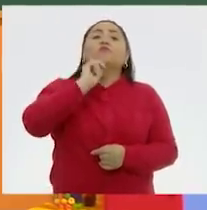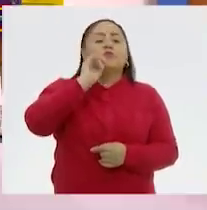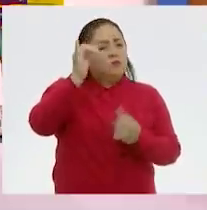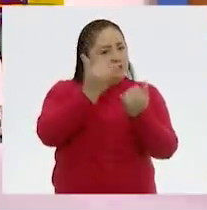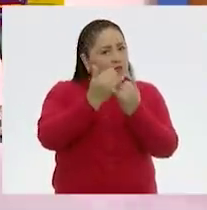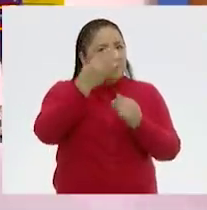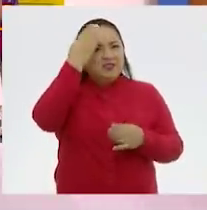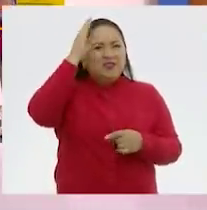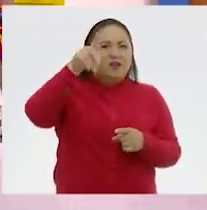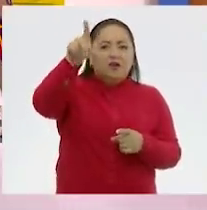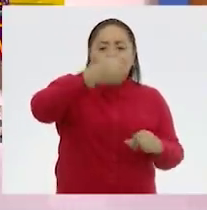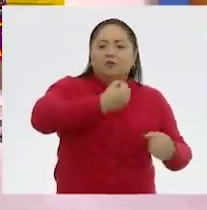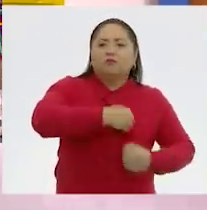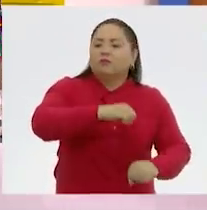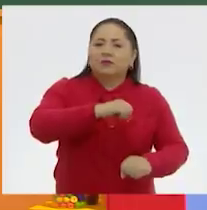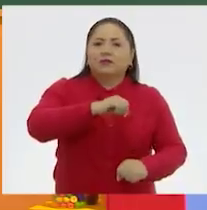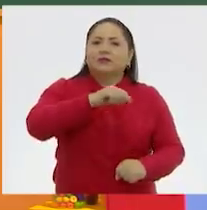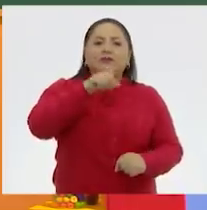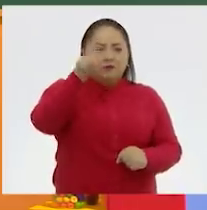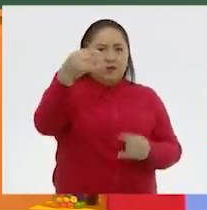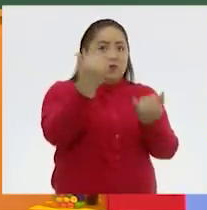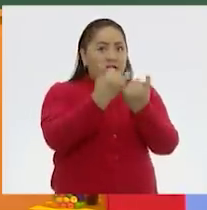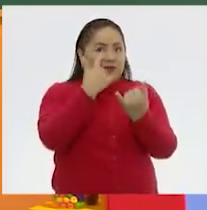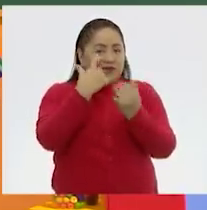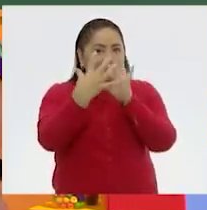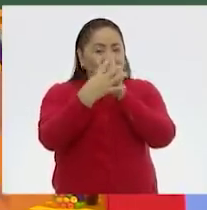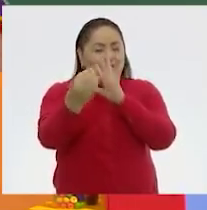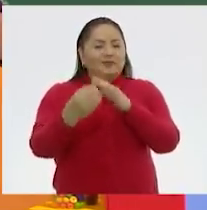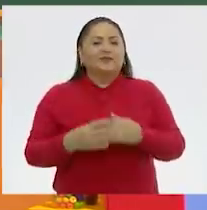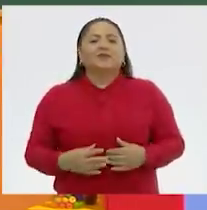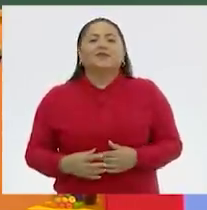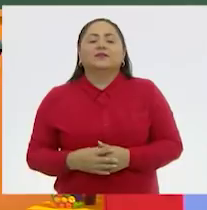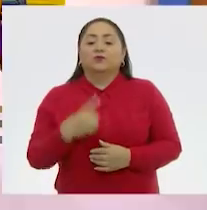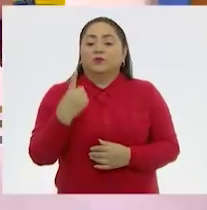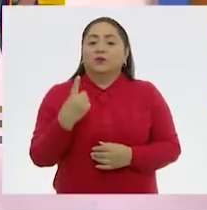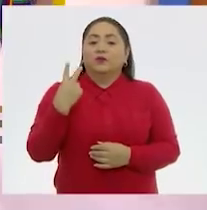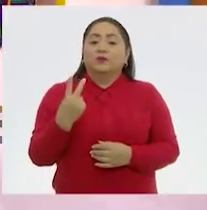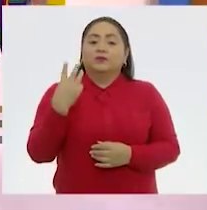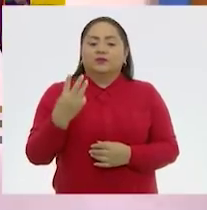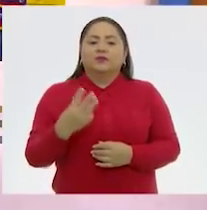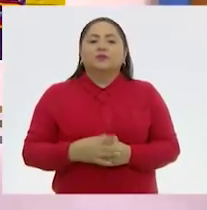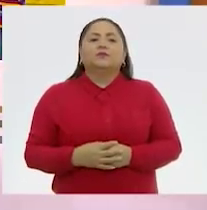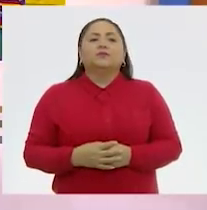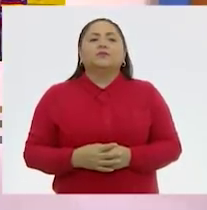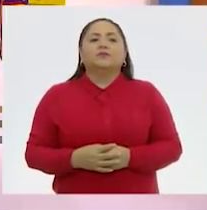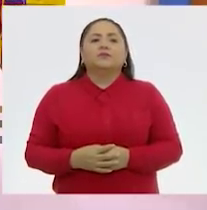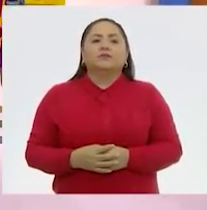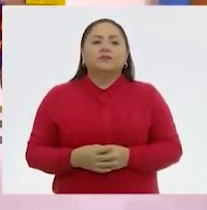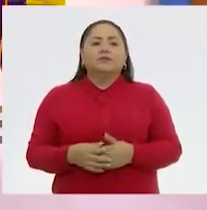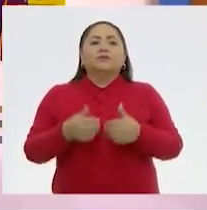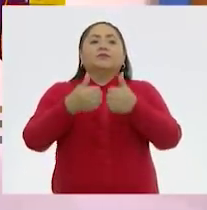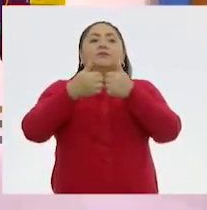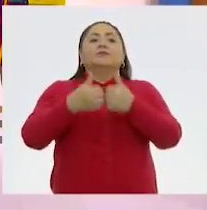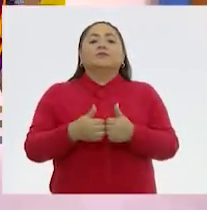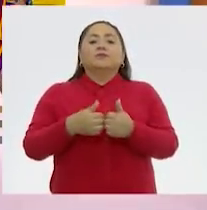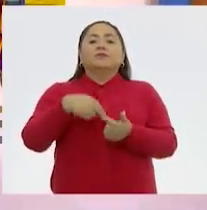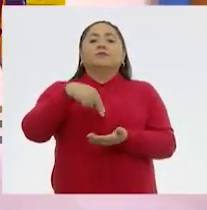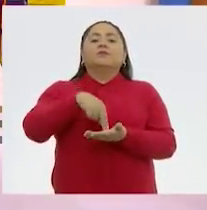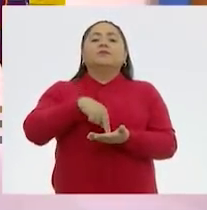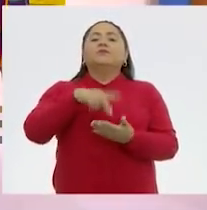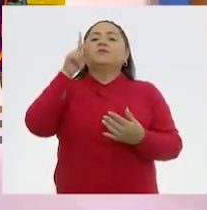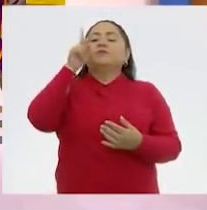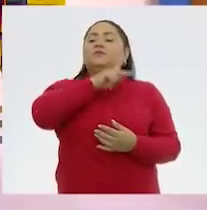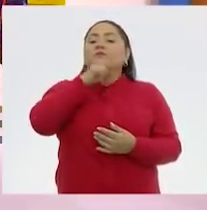sí. La señora que estaba riendo ahí, sí, también, sí, que cante. Sí. Y dice entonces, todos juntos, ¿eh? Muy bien. Una, dos, tres. Paramos